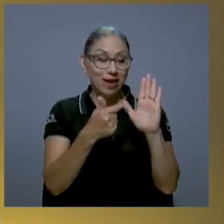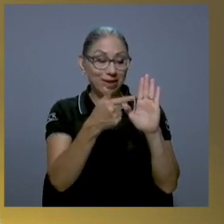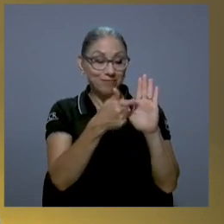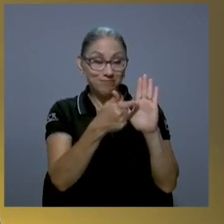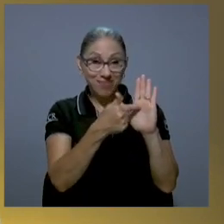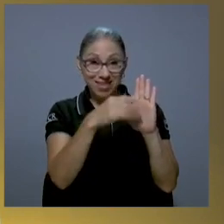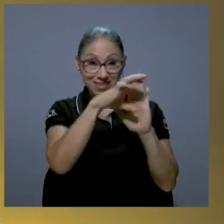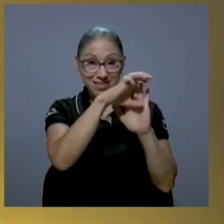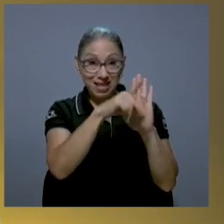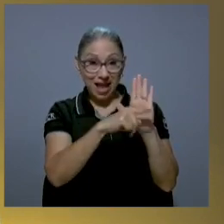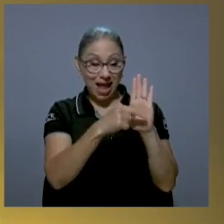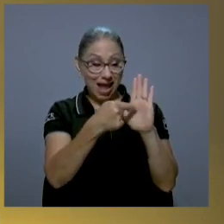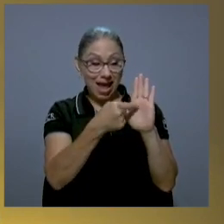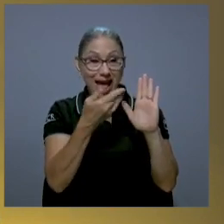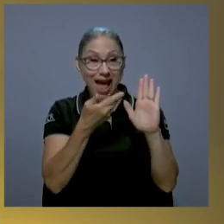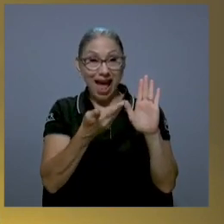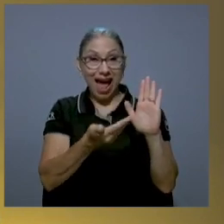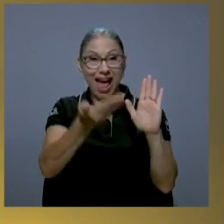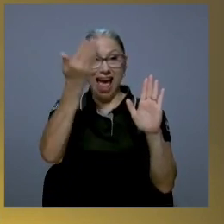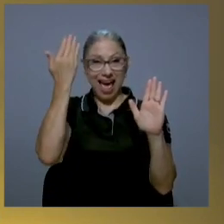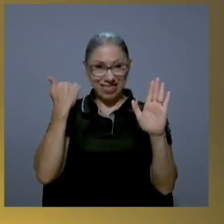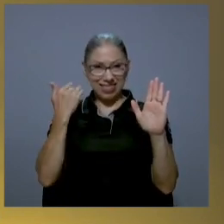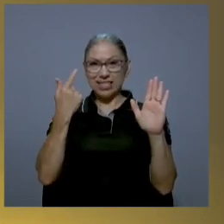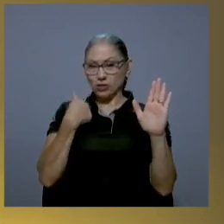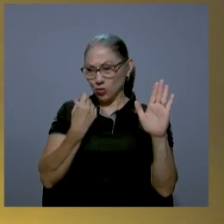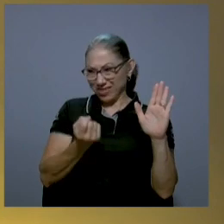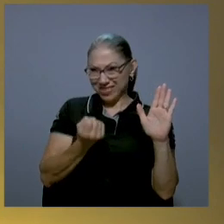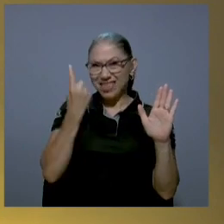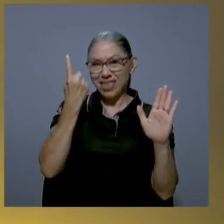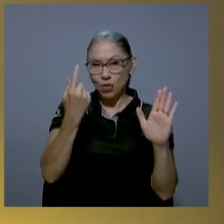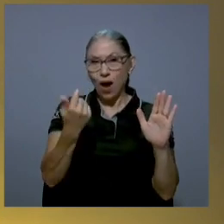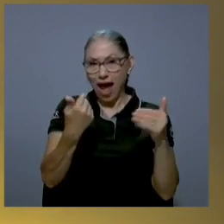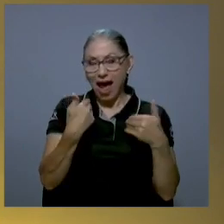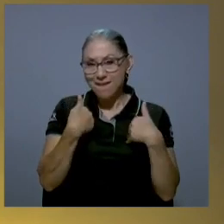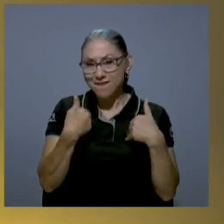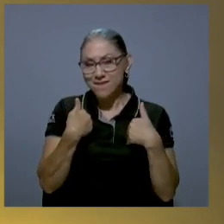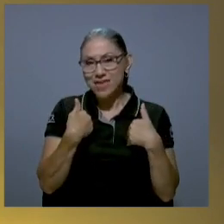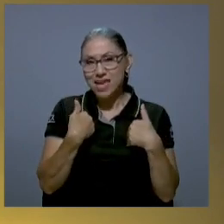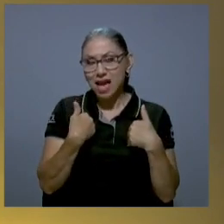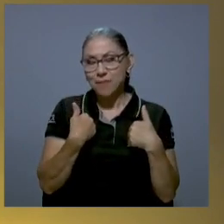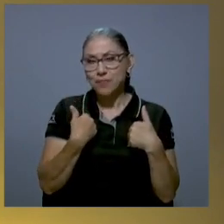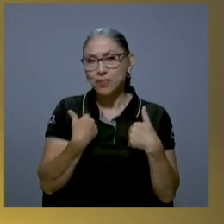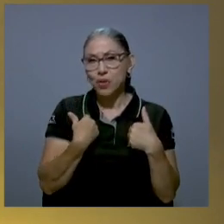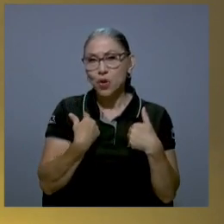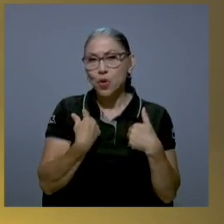Constitución entiendo que había una